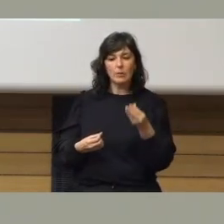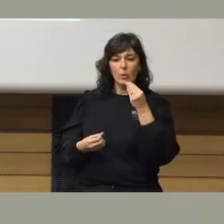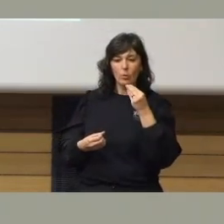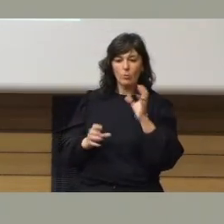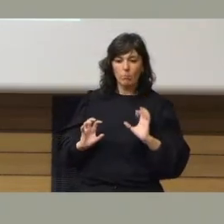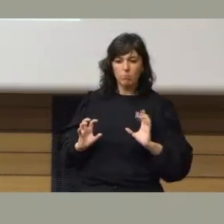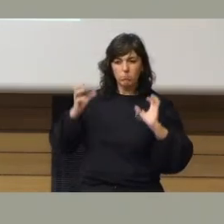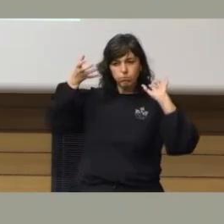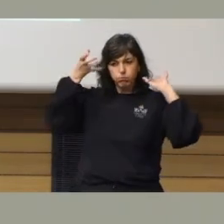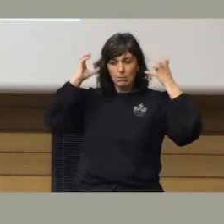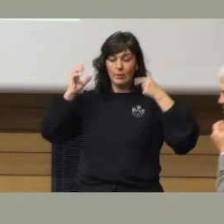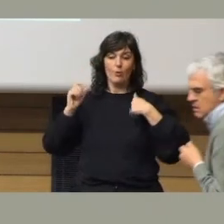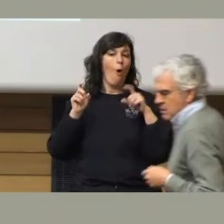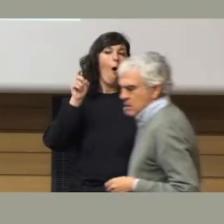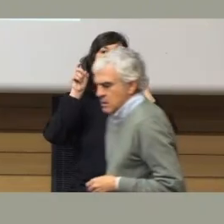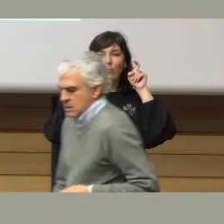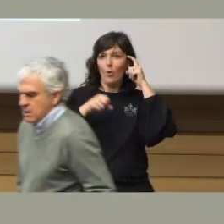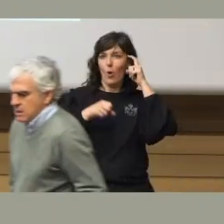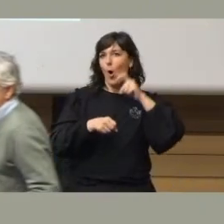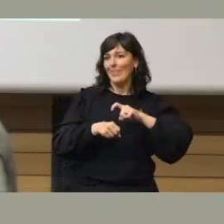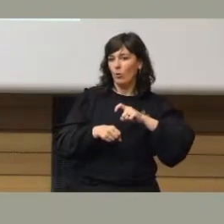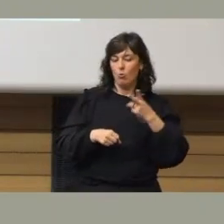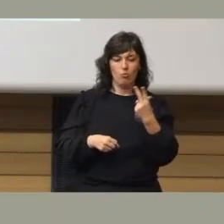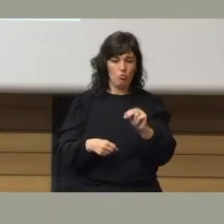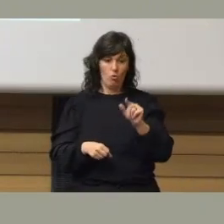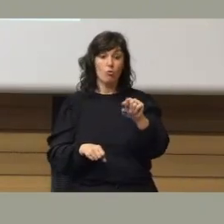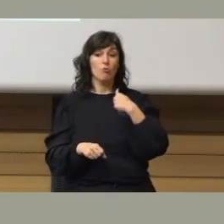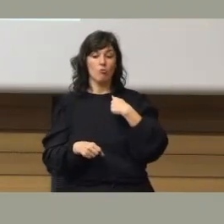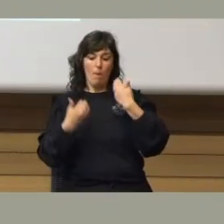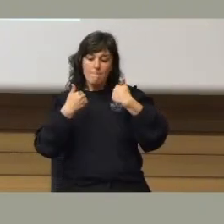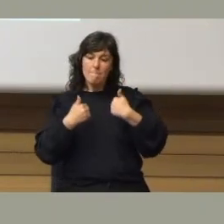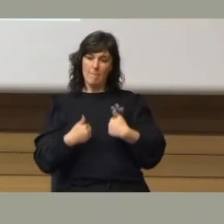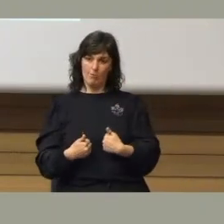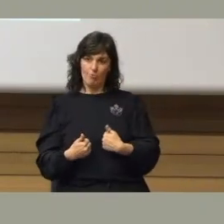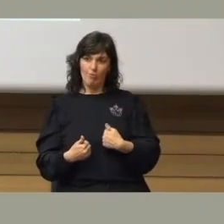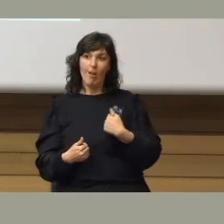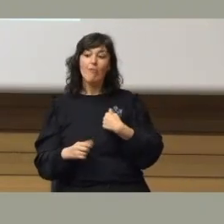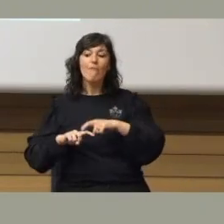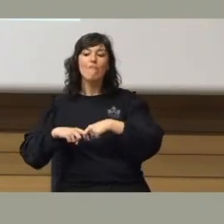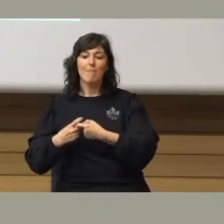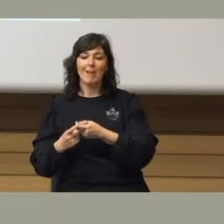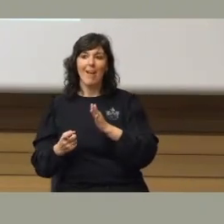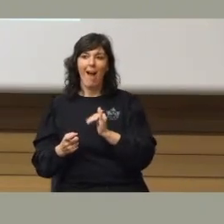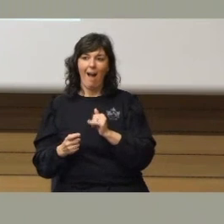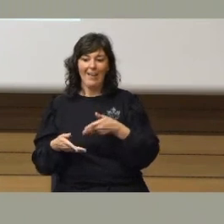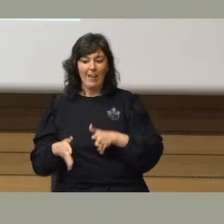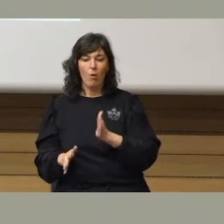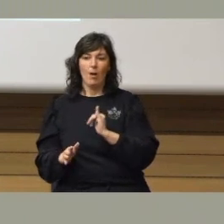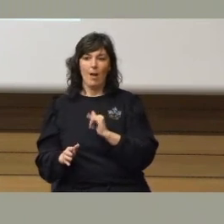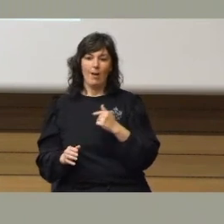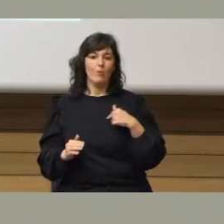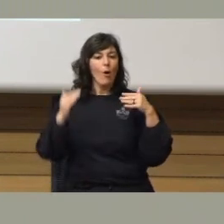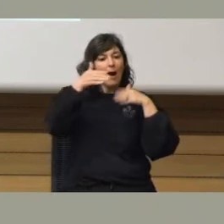social o técnico. Soy persona, tengo hijos y tengo familia. No la atiendo. Mi tolerancia es